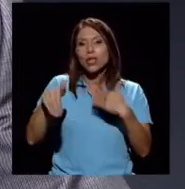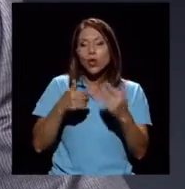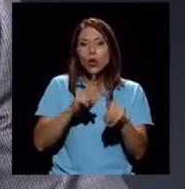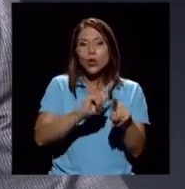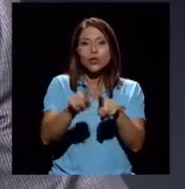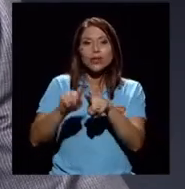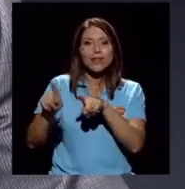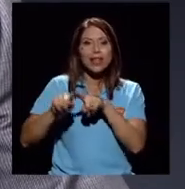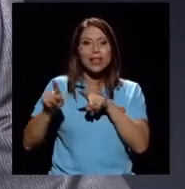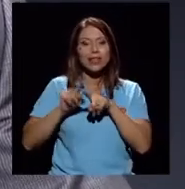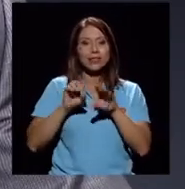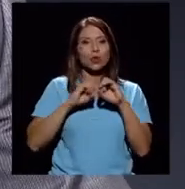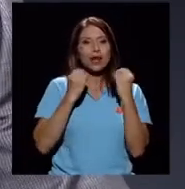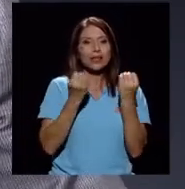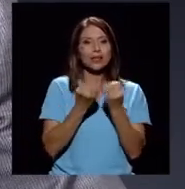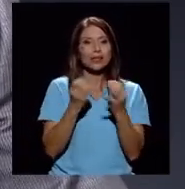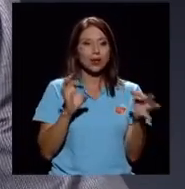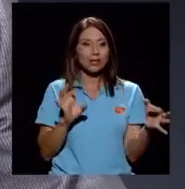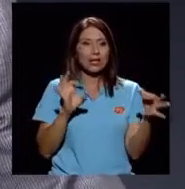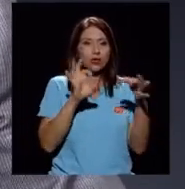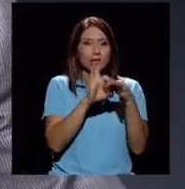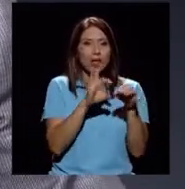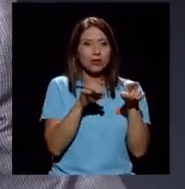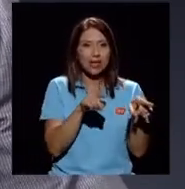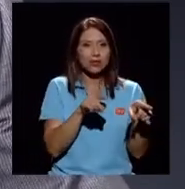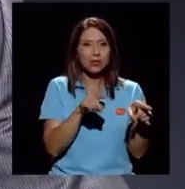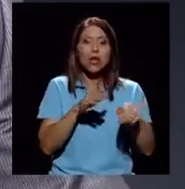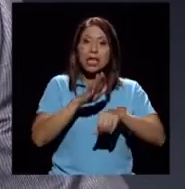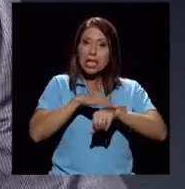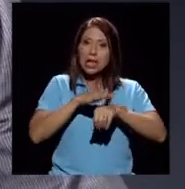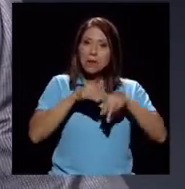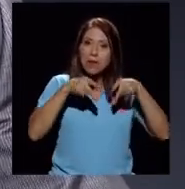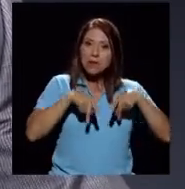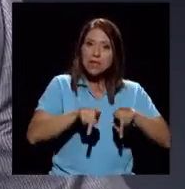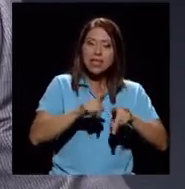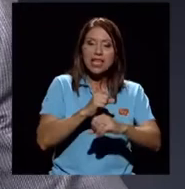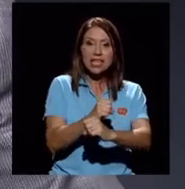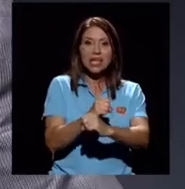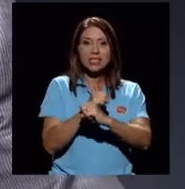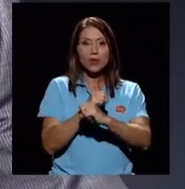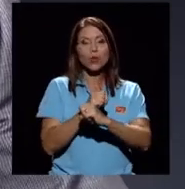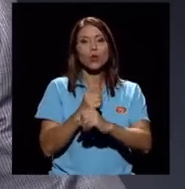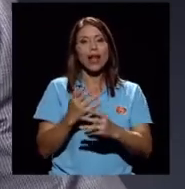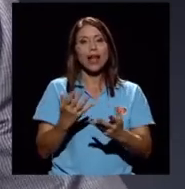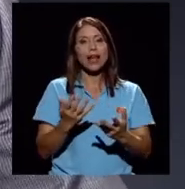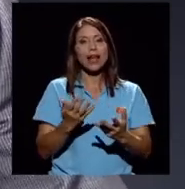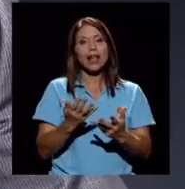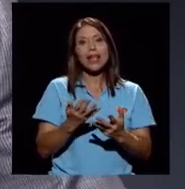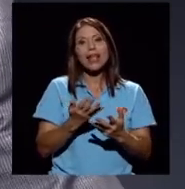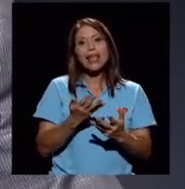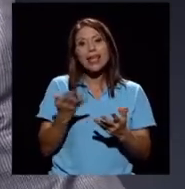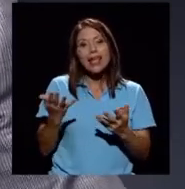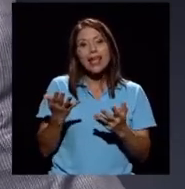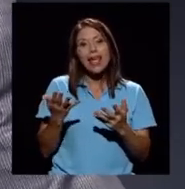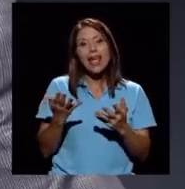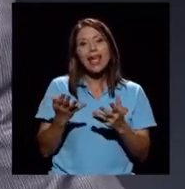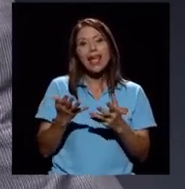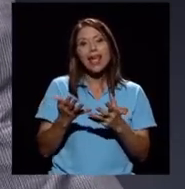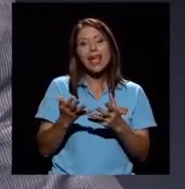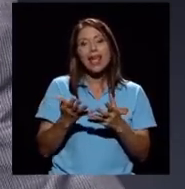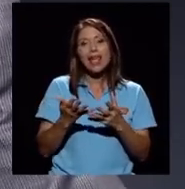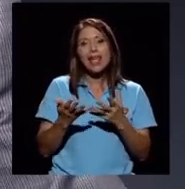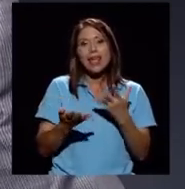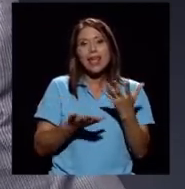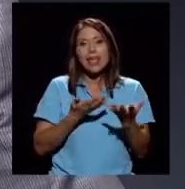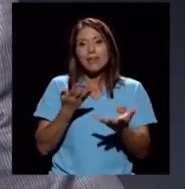asociados a esta estructura que permiten y aseguran que el grande no siempre pero que queda en